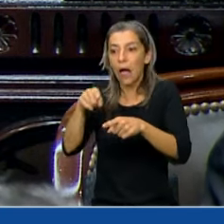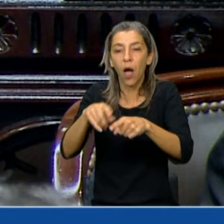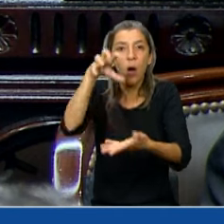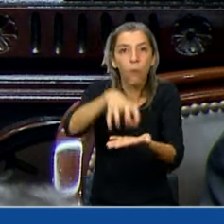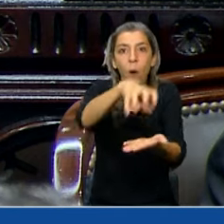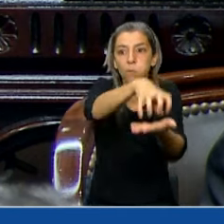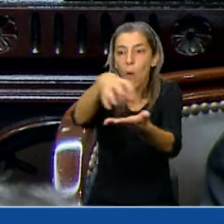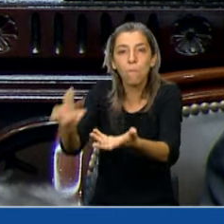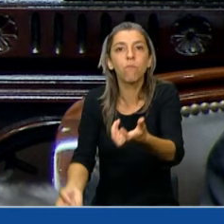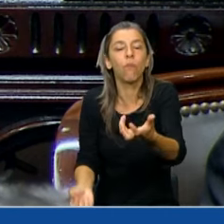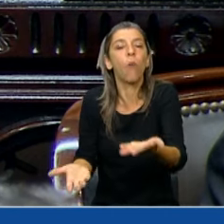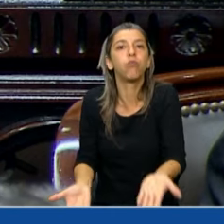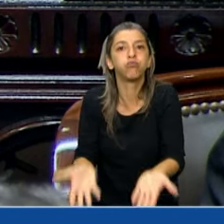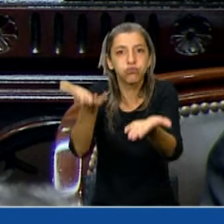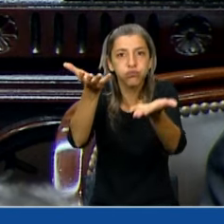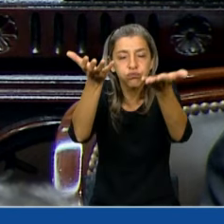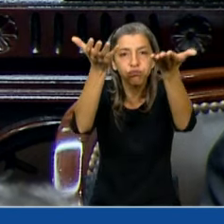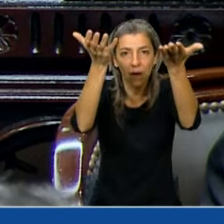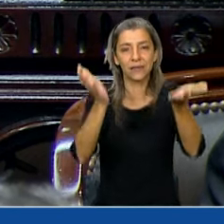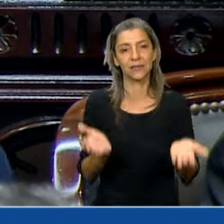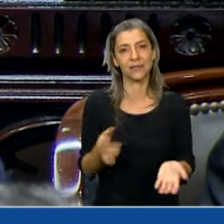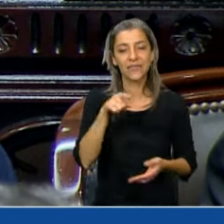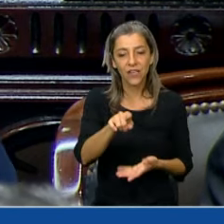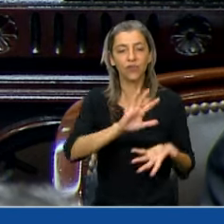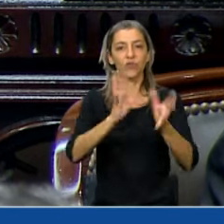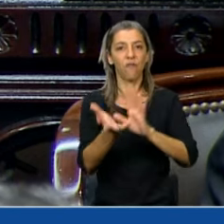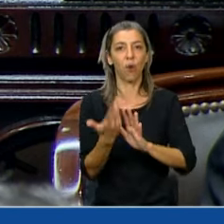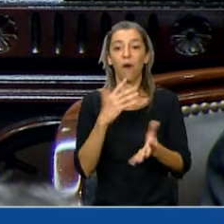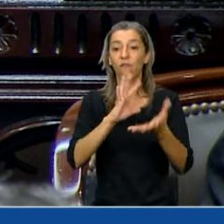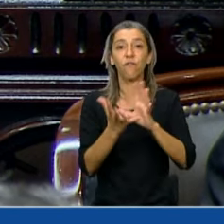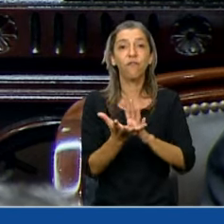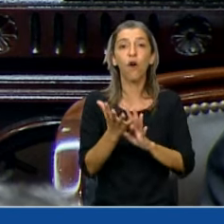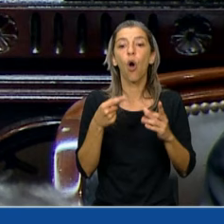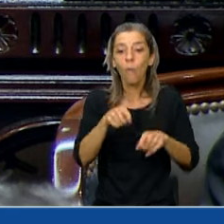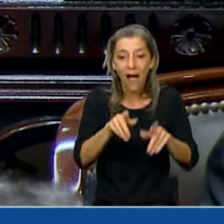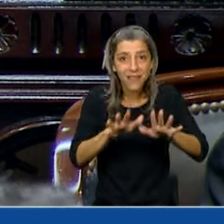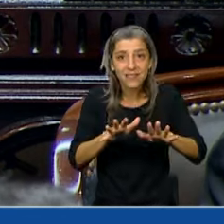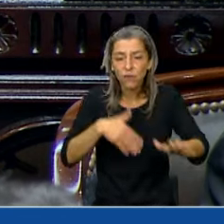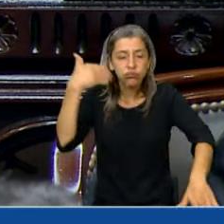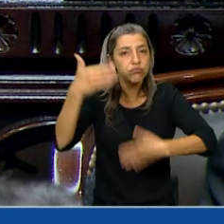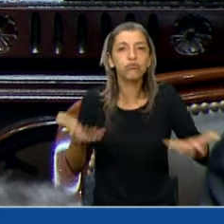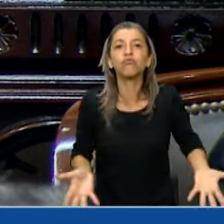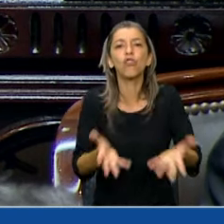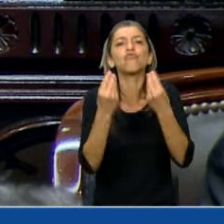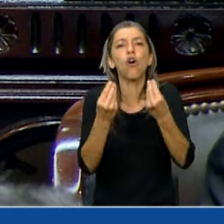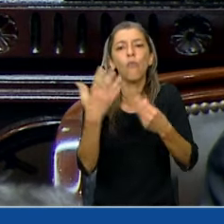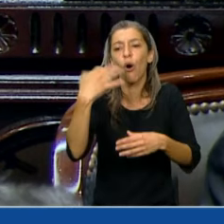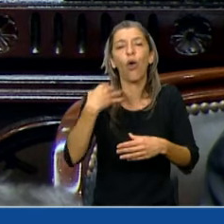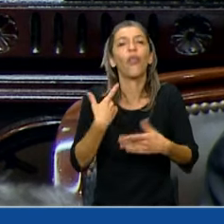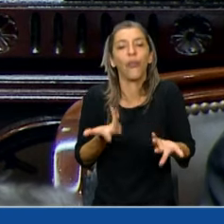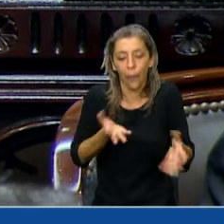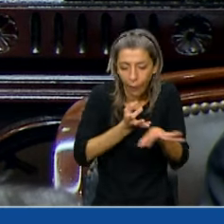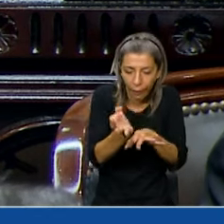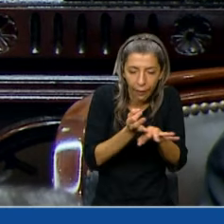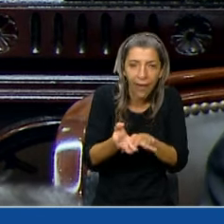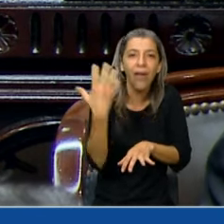y para eso tenemos que tener cerebros nutridos educados hoy una